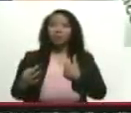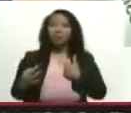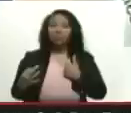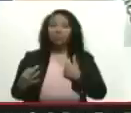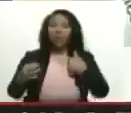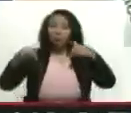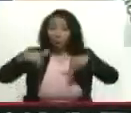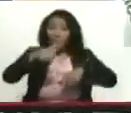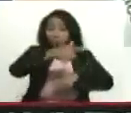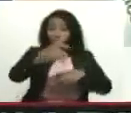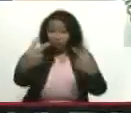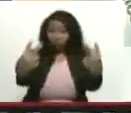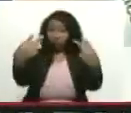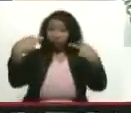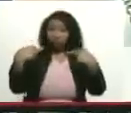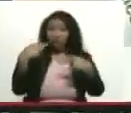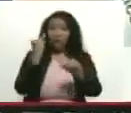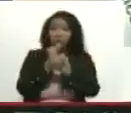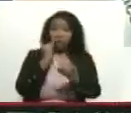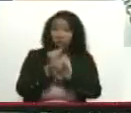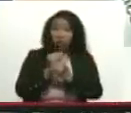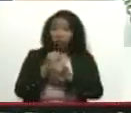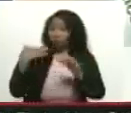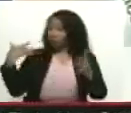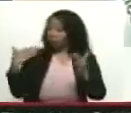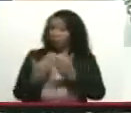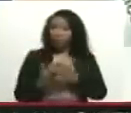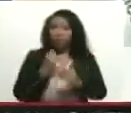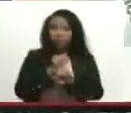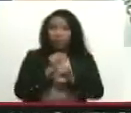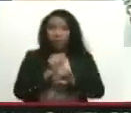me están viendo y miraron las redes durante todos estos días,